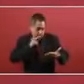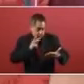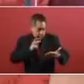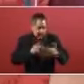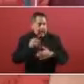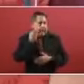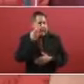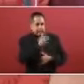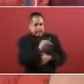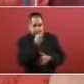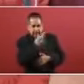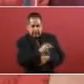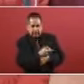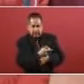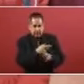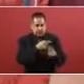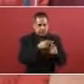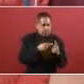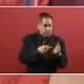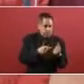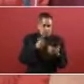pruebas.